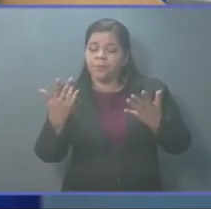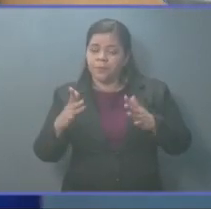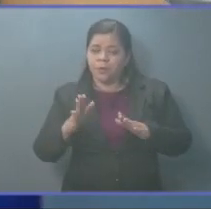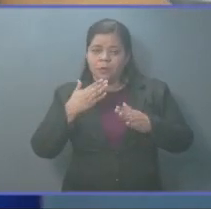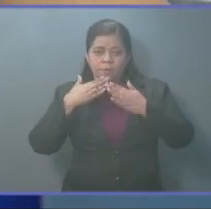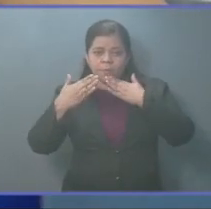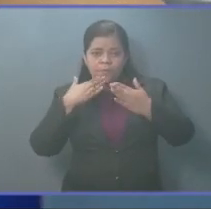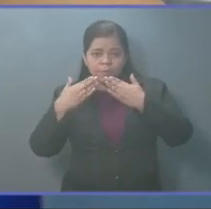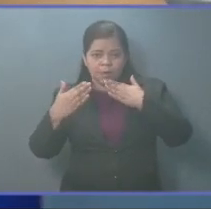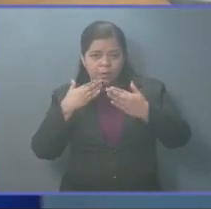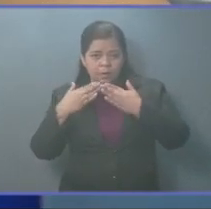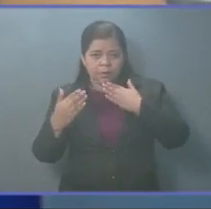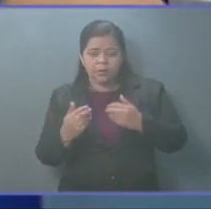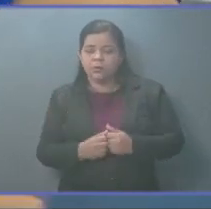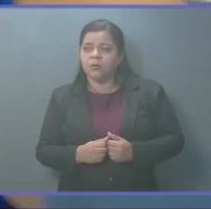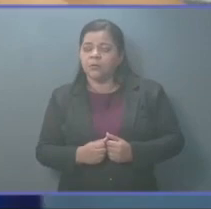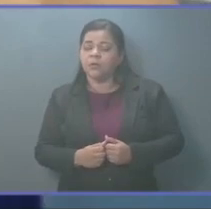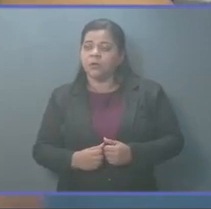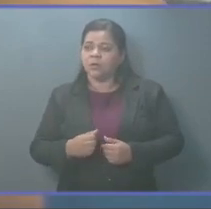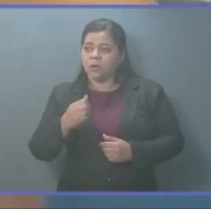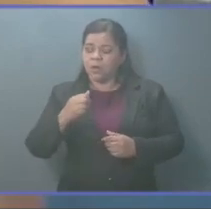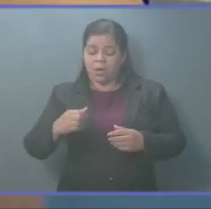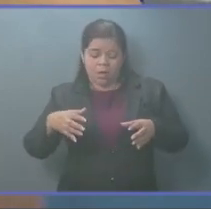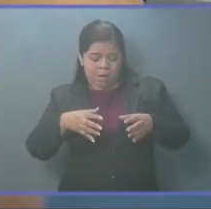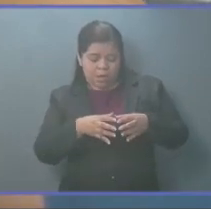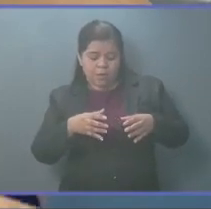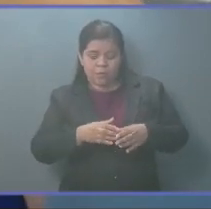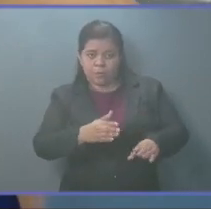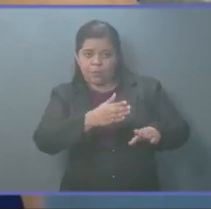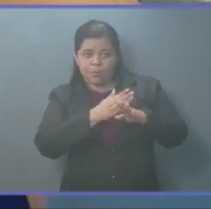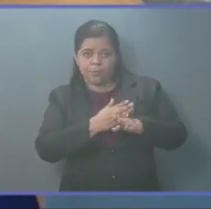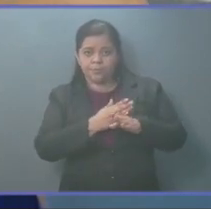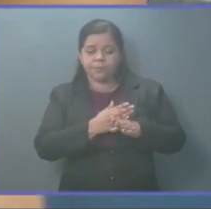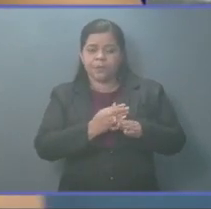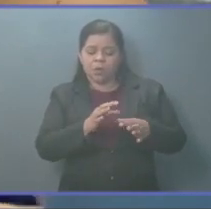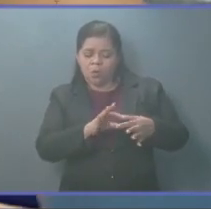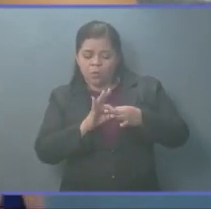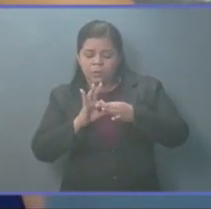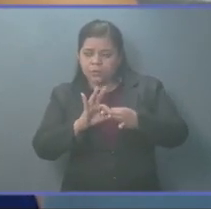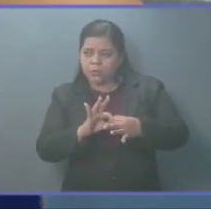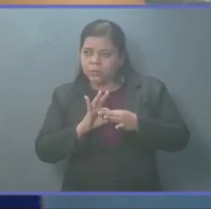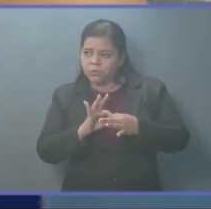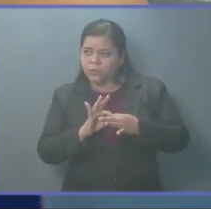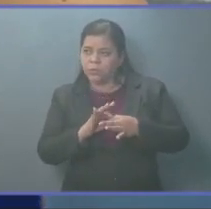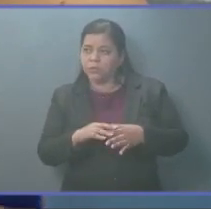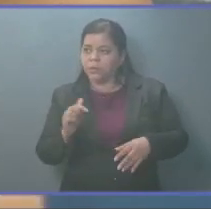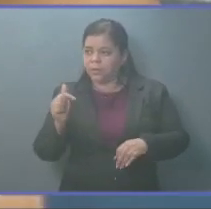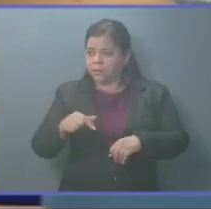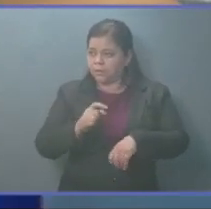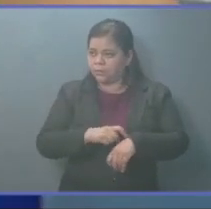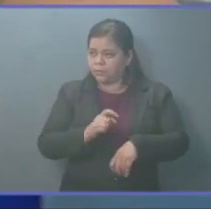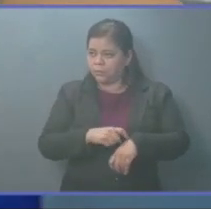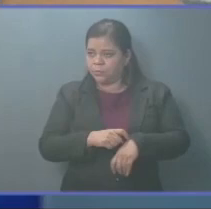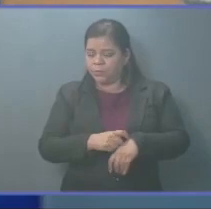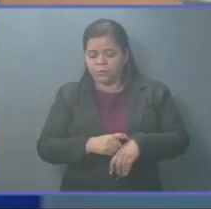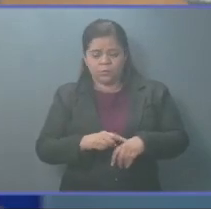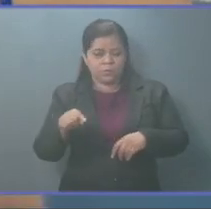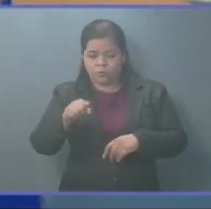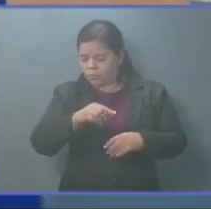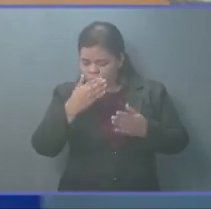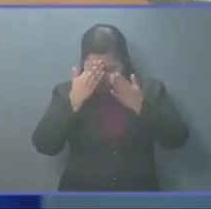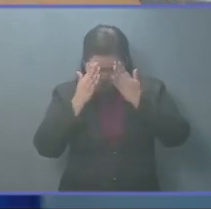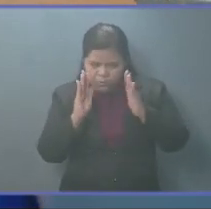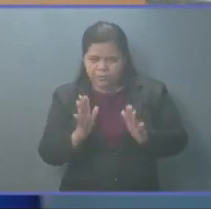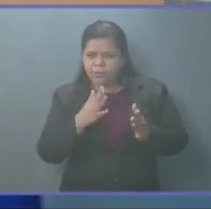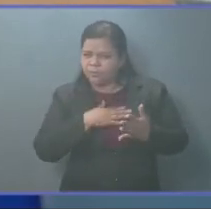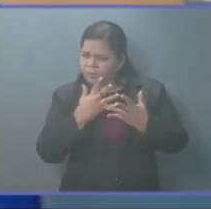que el Estado Mayor Presidencial es el que coordina y que usted en este caso desconocía, yo me